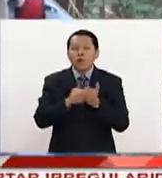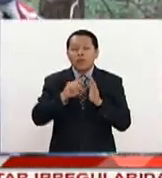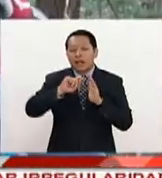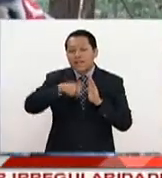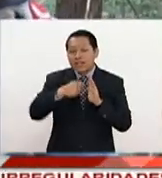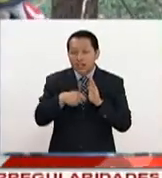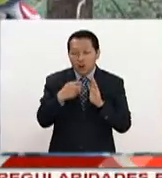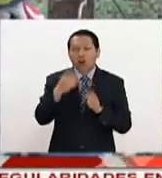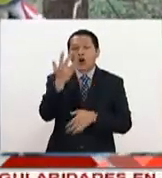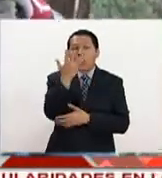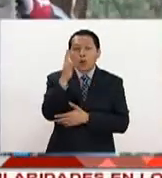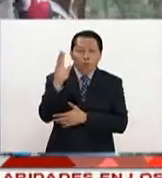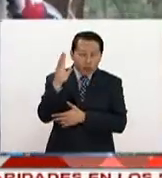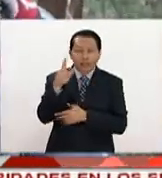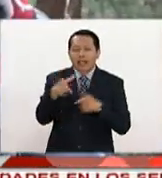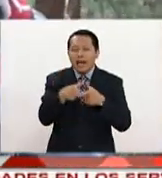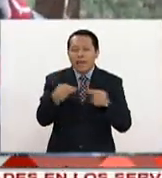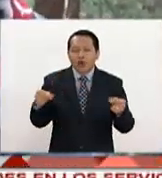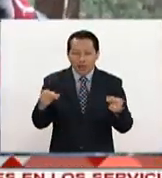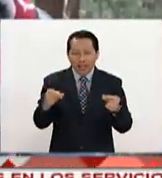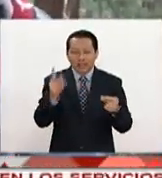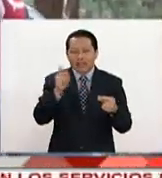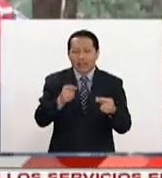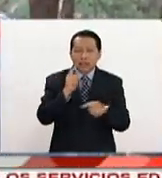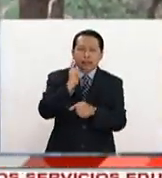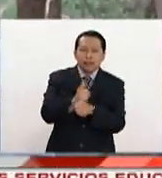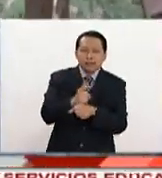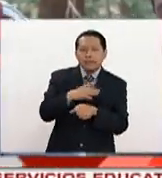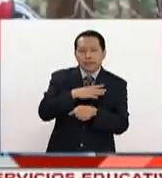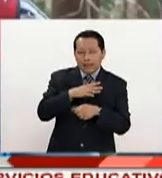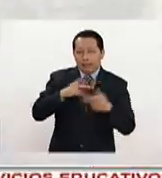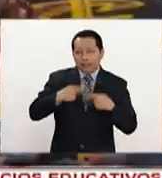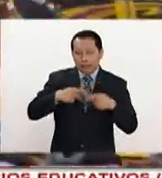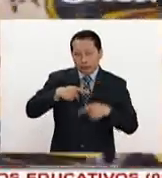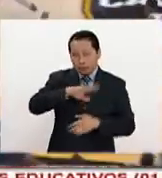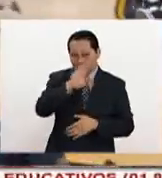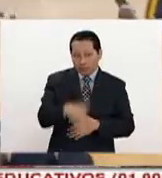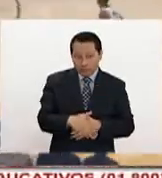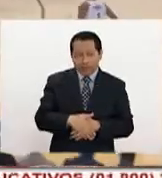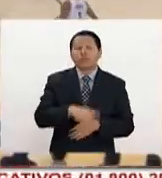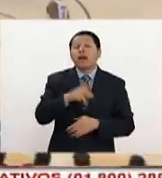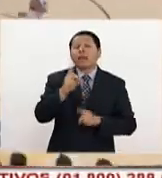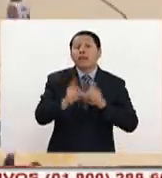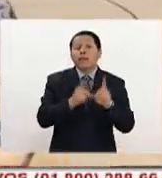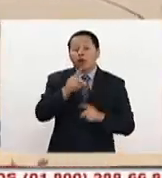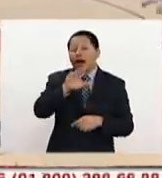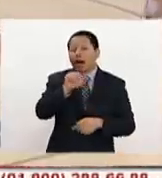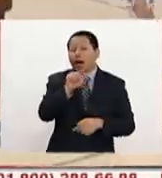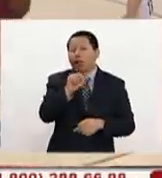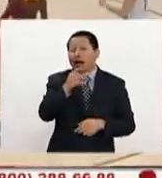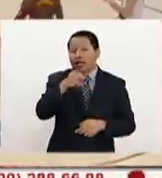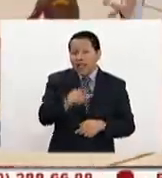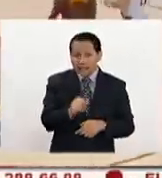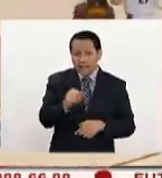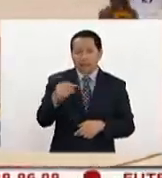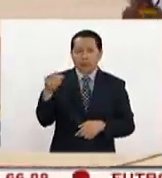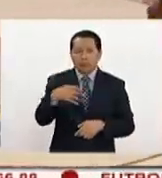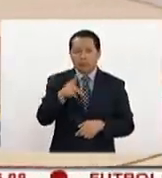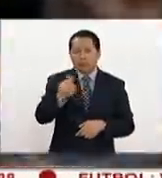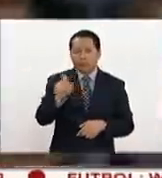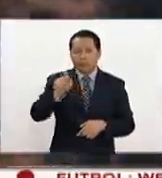en el bosque japonés de Aokigahara, donde encontró un cadáver. Y en los deportes, los Cavaliers de Cleveland